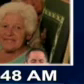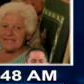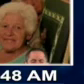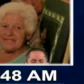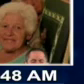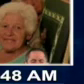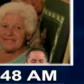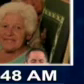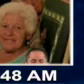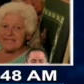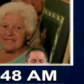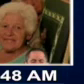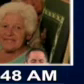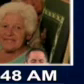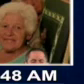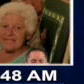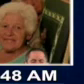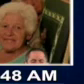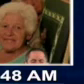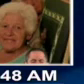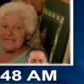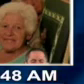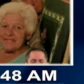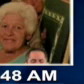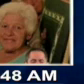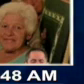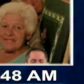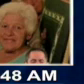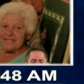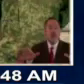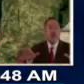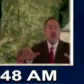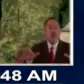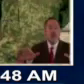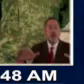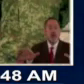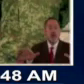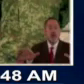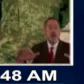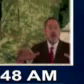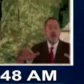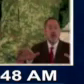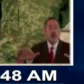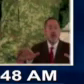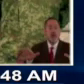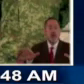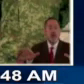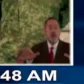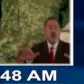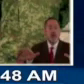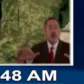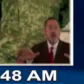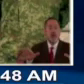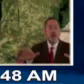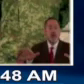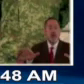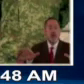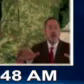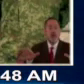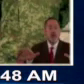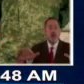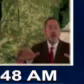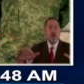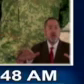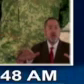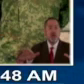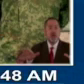Y pues el presidente toma la palabra y, vestido de traje negro y corbata color verde, afirma, no somos iguales, durante los gobiernos neoliberales